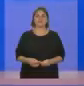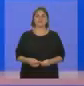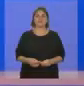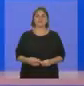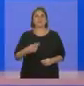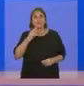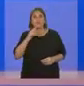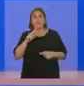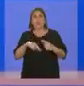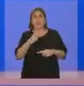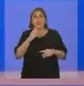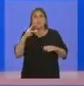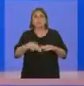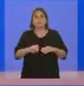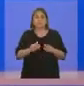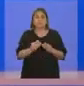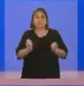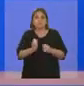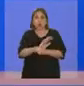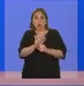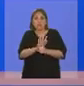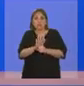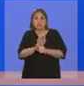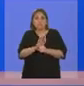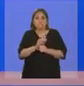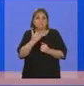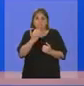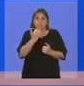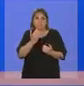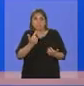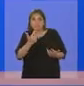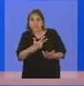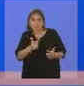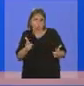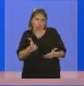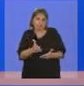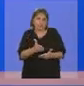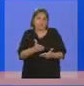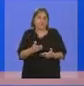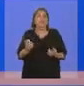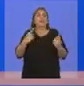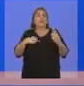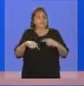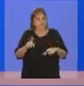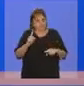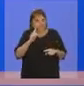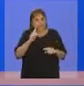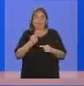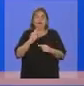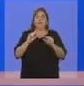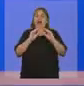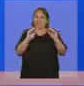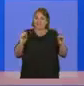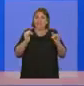Nadie sabe cómo va terminar esto, nadie sabe. Si decimos, y esto no es para